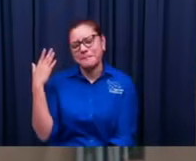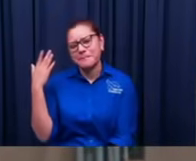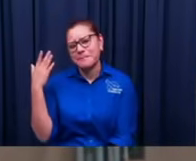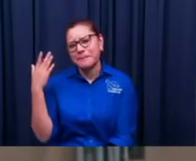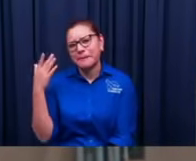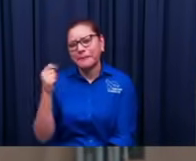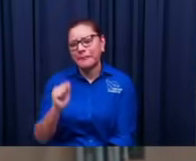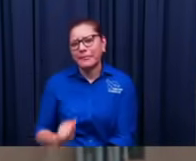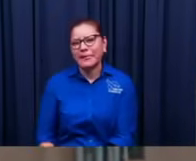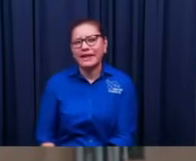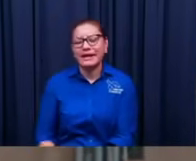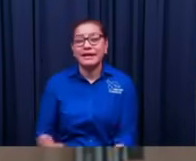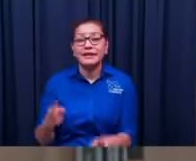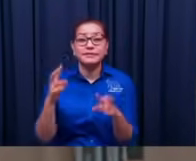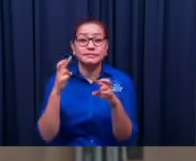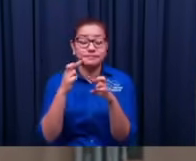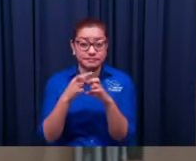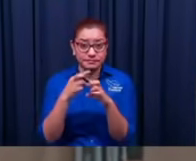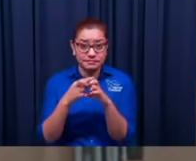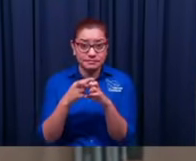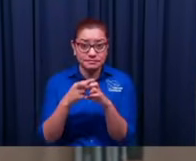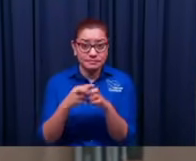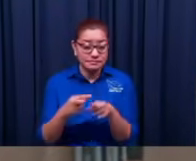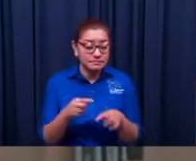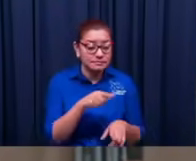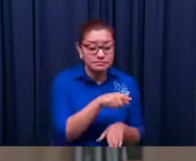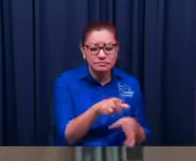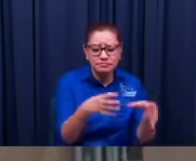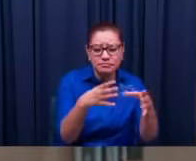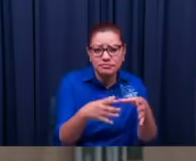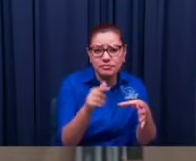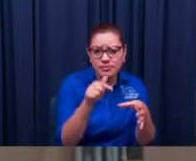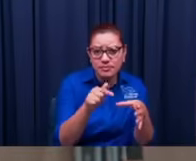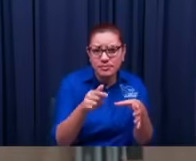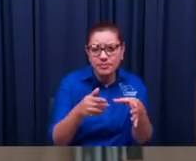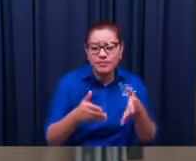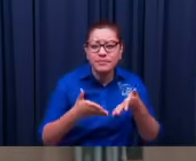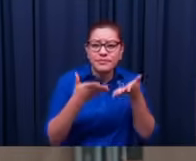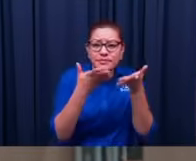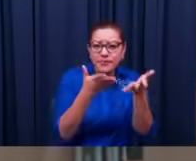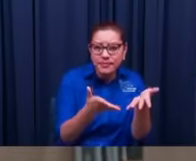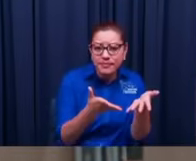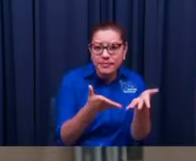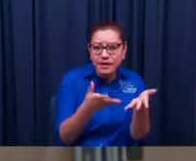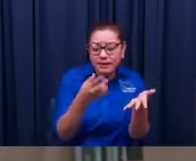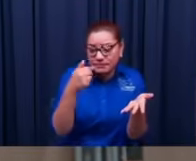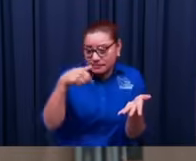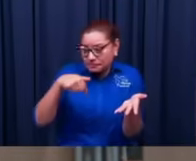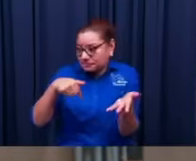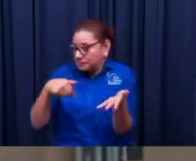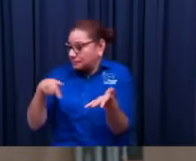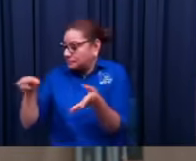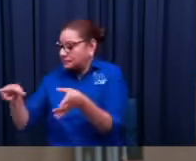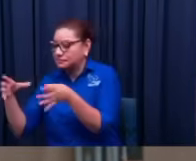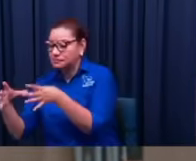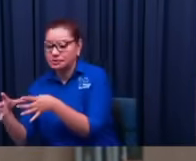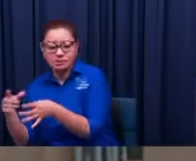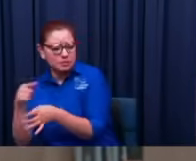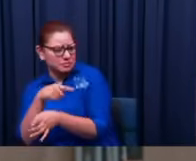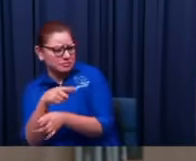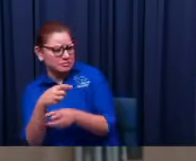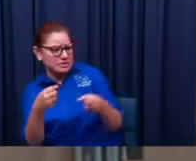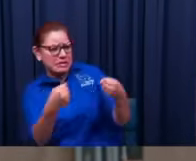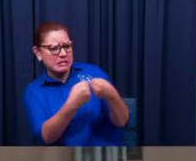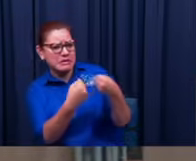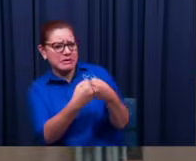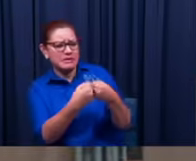para preparar un don. Yo traía vianda sobre ustedes, les dijo, pero ahora me han informado los de Cloé que se están peleando